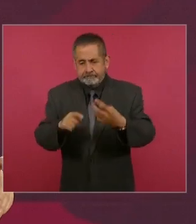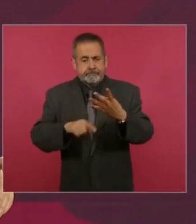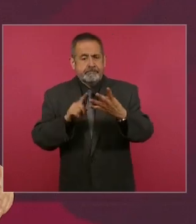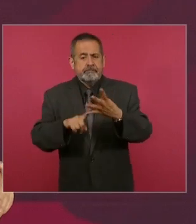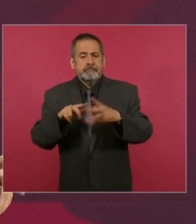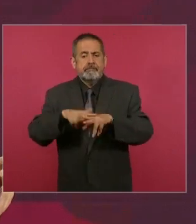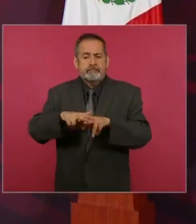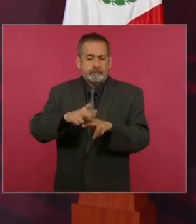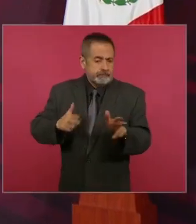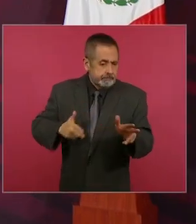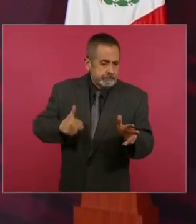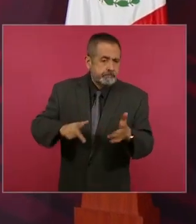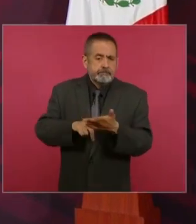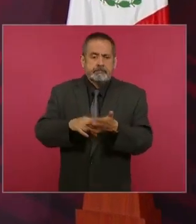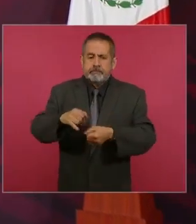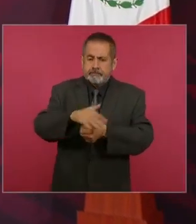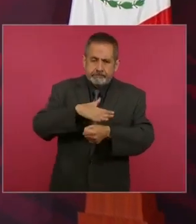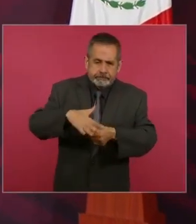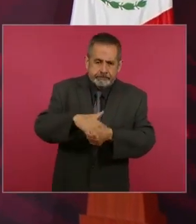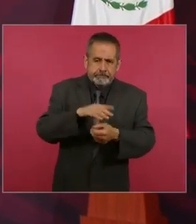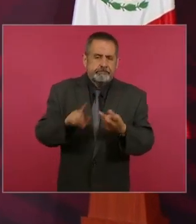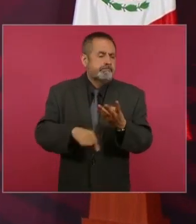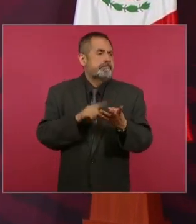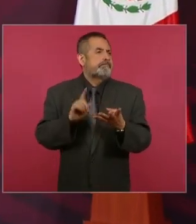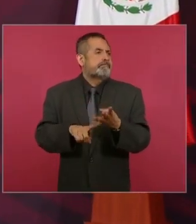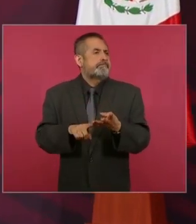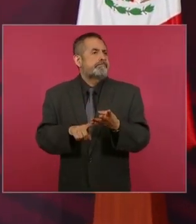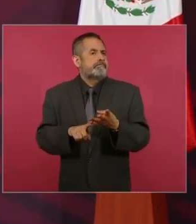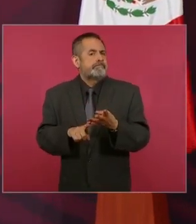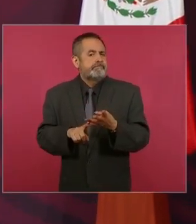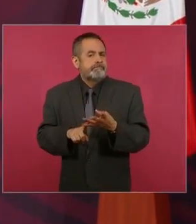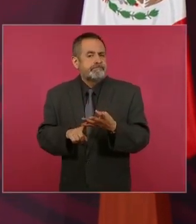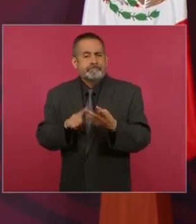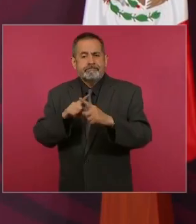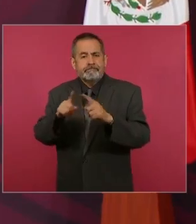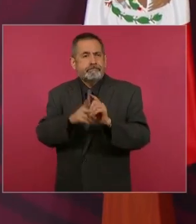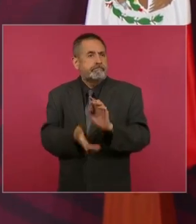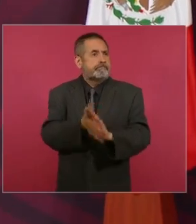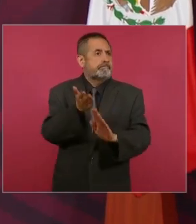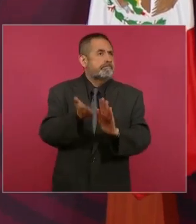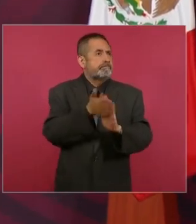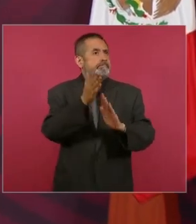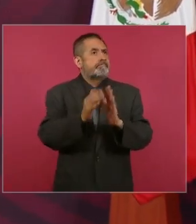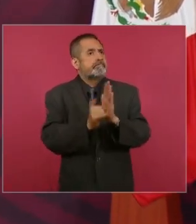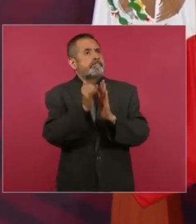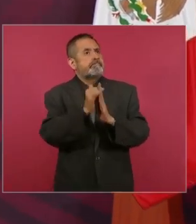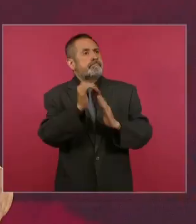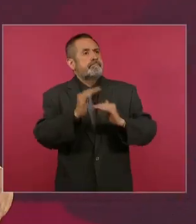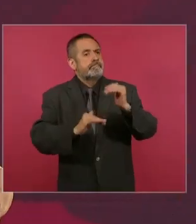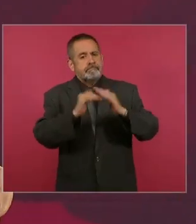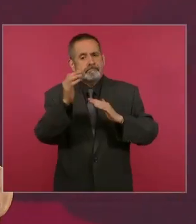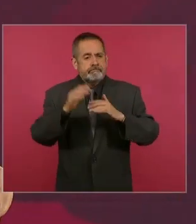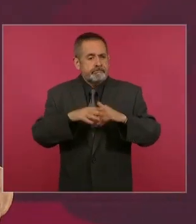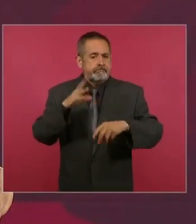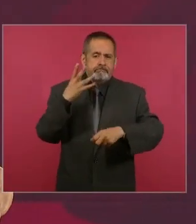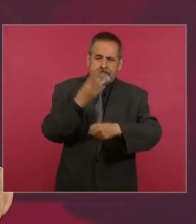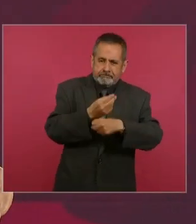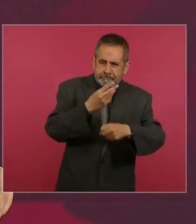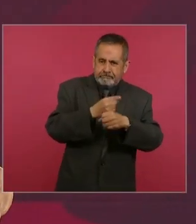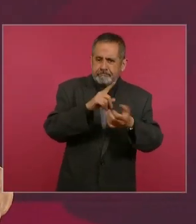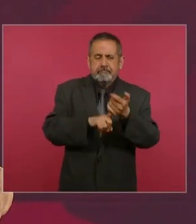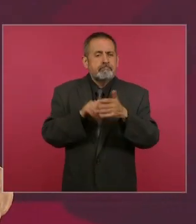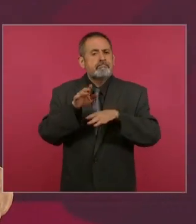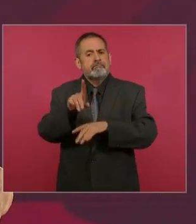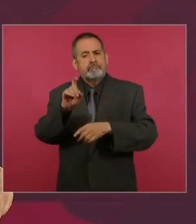Tren Maya, el Istmo, las diferentes obras en materia hidráulica que se tienen alrededor